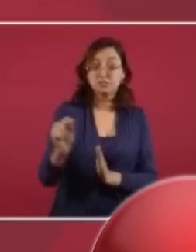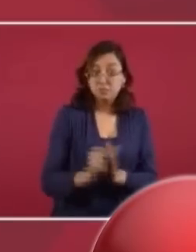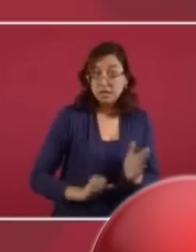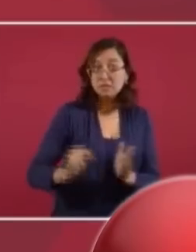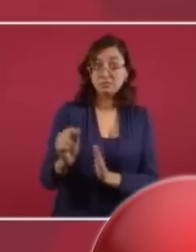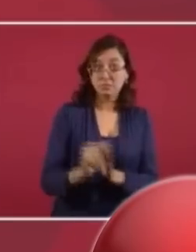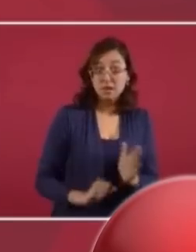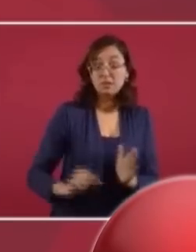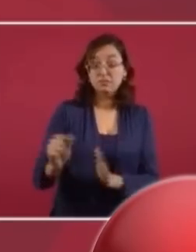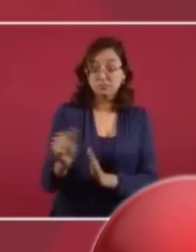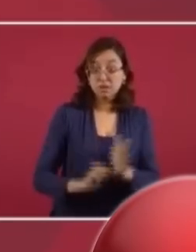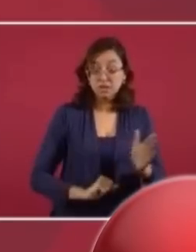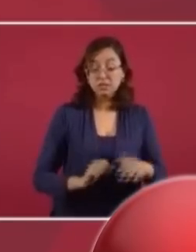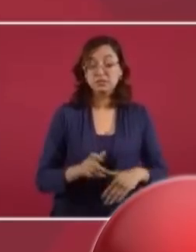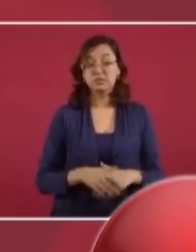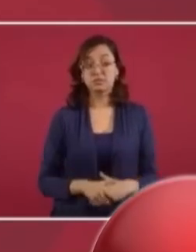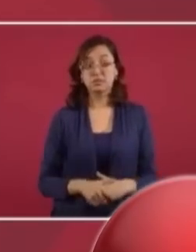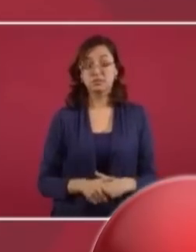mensuales.